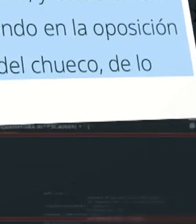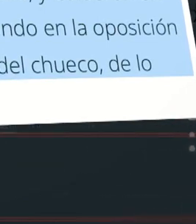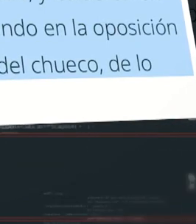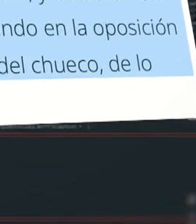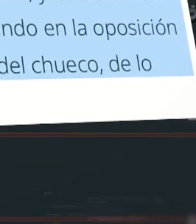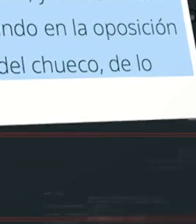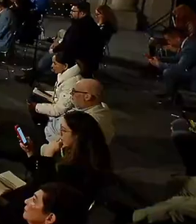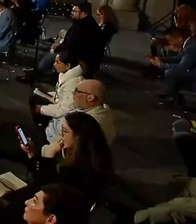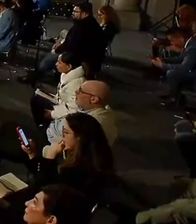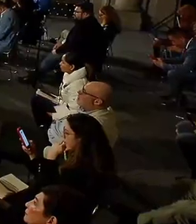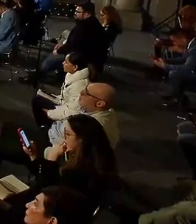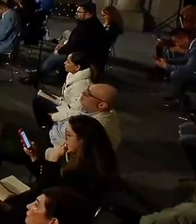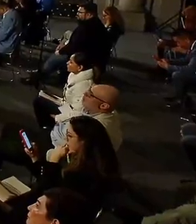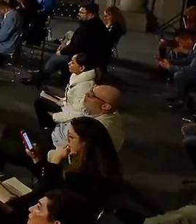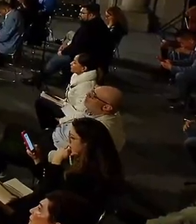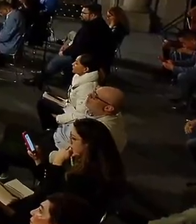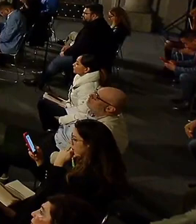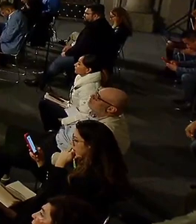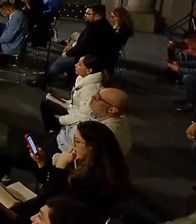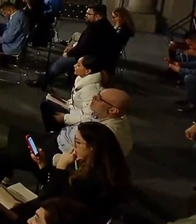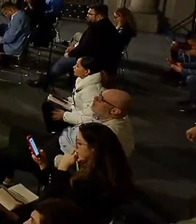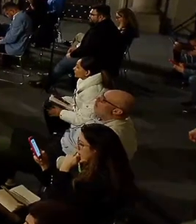políticas neoliberales. Infodemia.